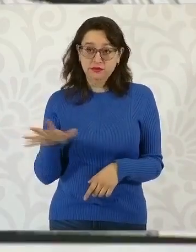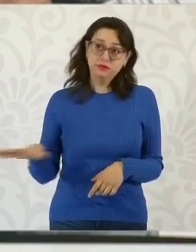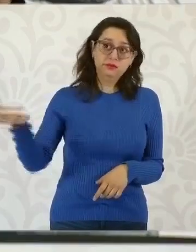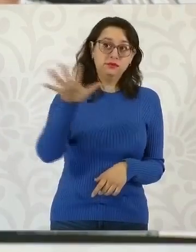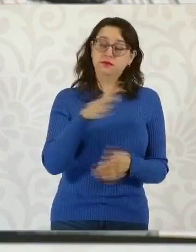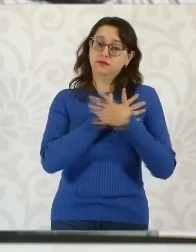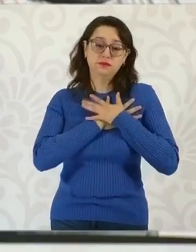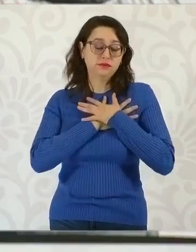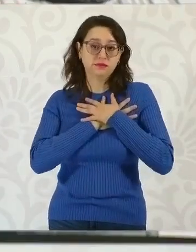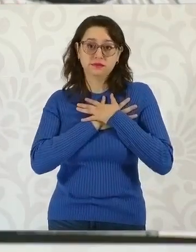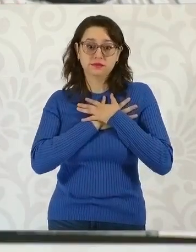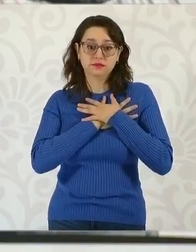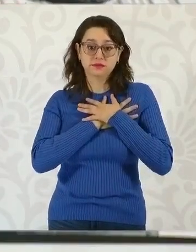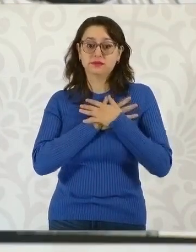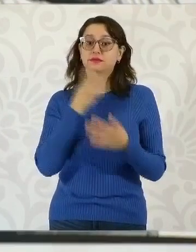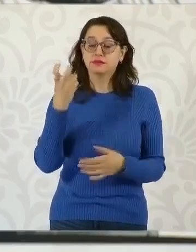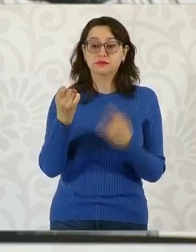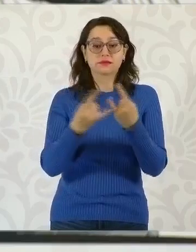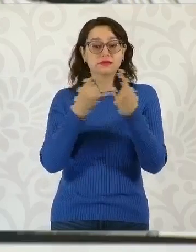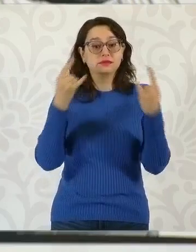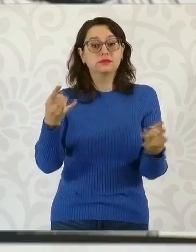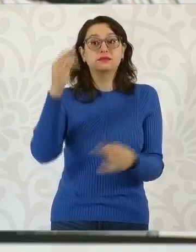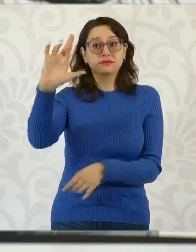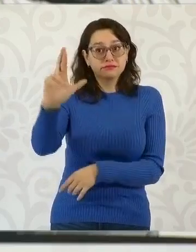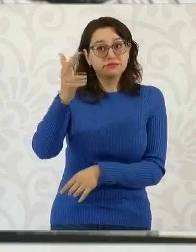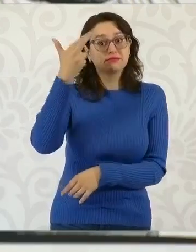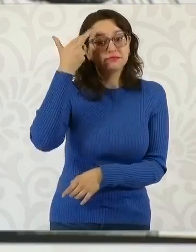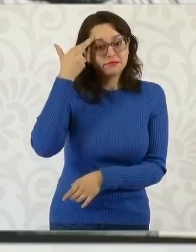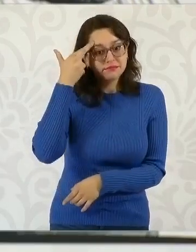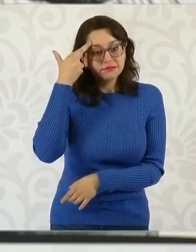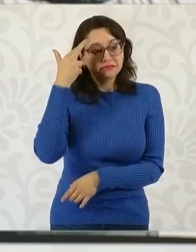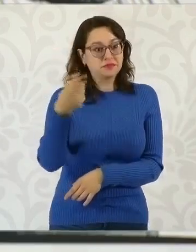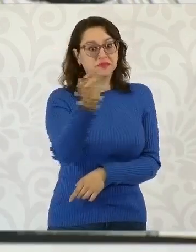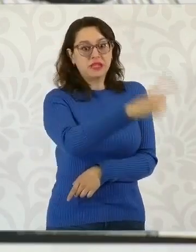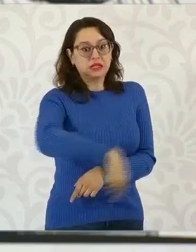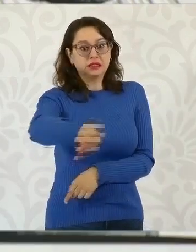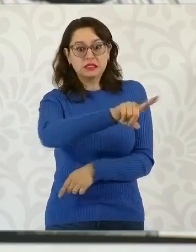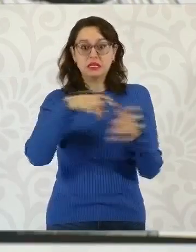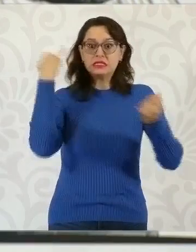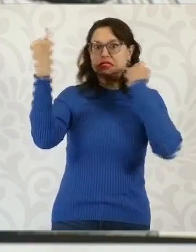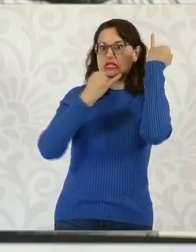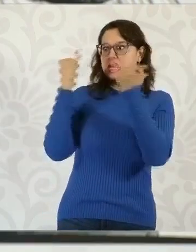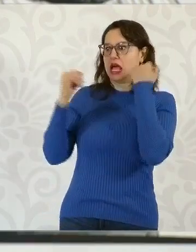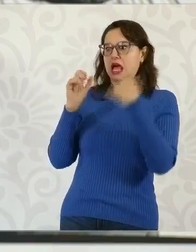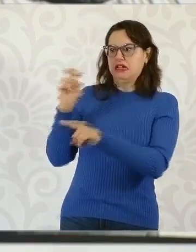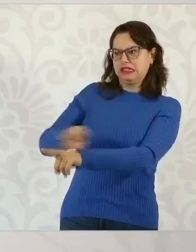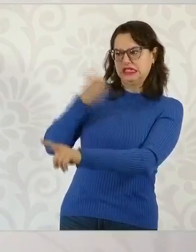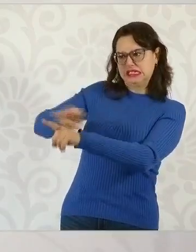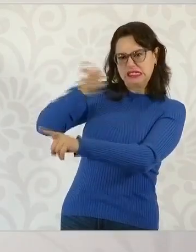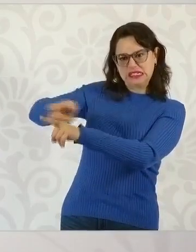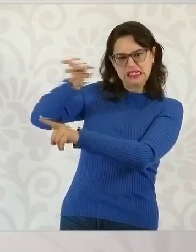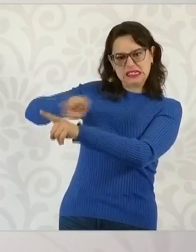Y eso es el legado que va a quedar en la historia, por más que los adversarios quieran hablar mal del presidente López Obrador.